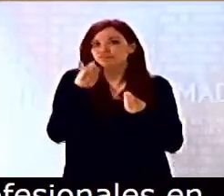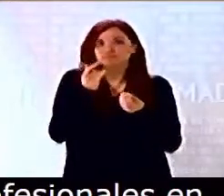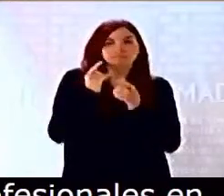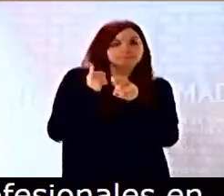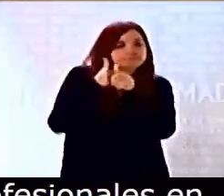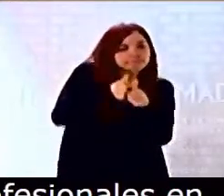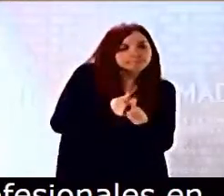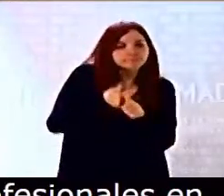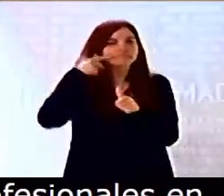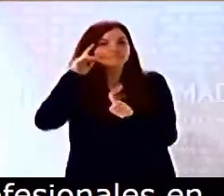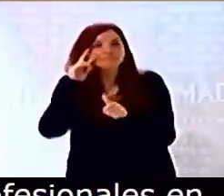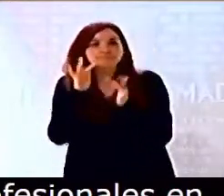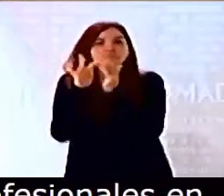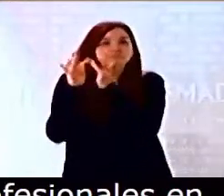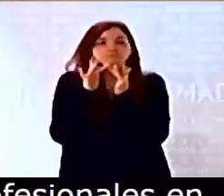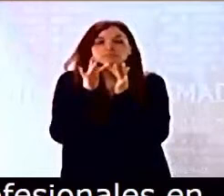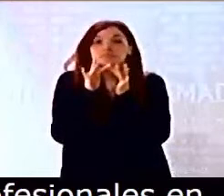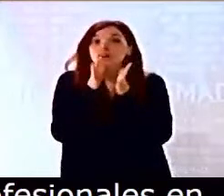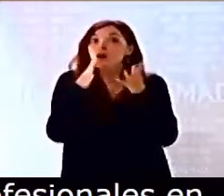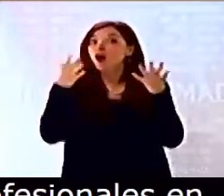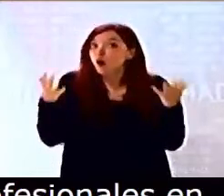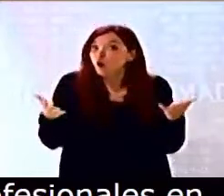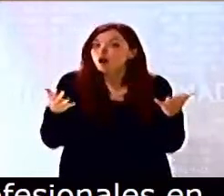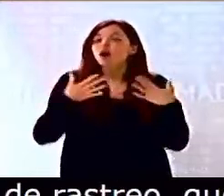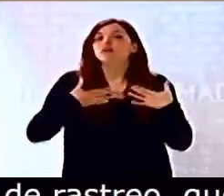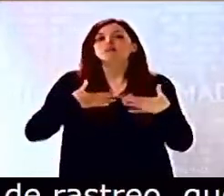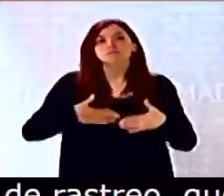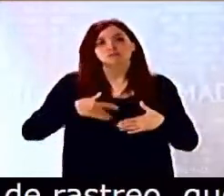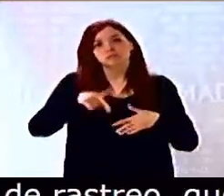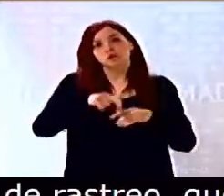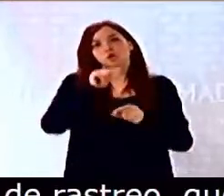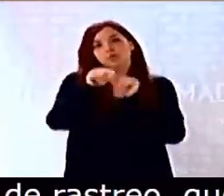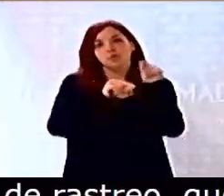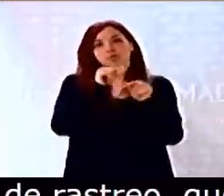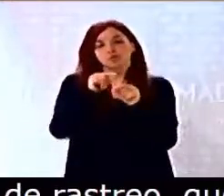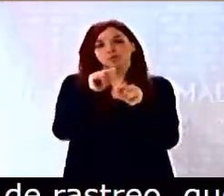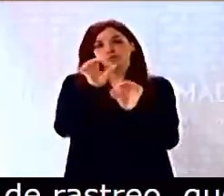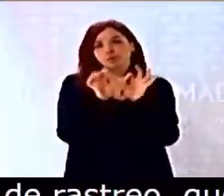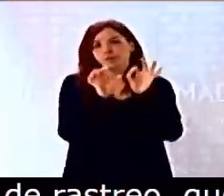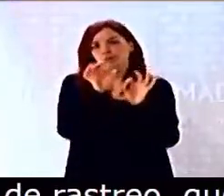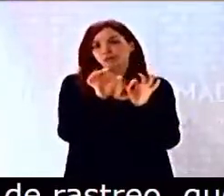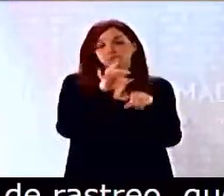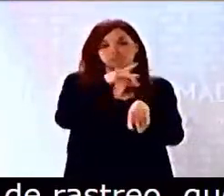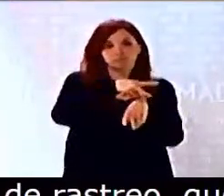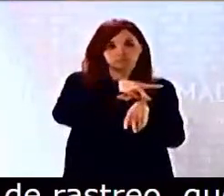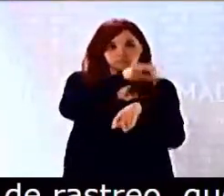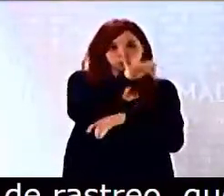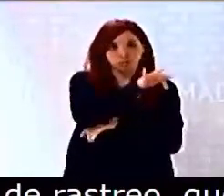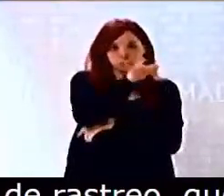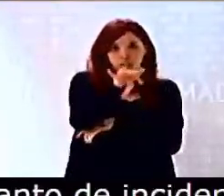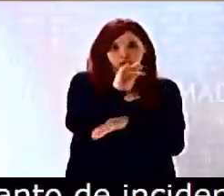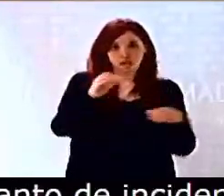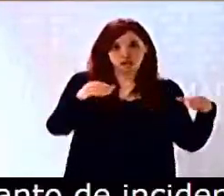rastreo, pues que en estos momentos nos encontremos con unas cifras tanto de incidencia como de